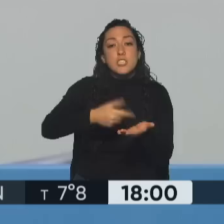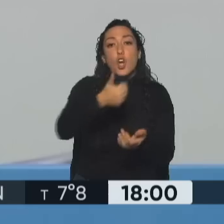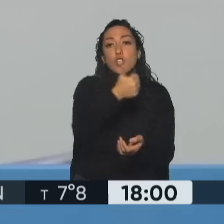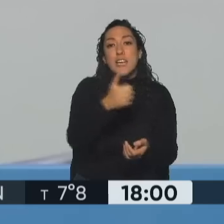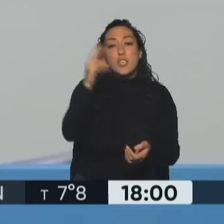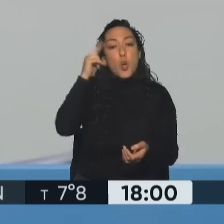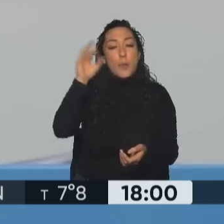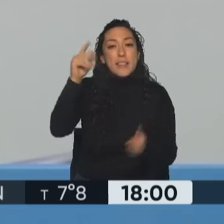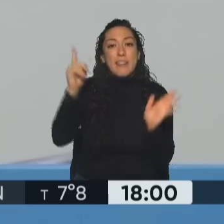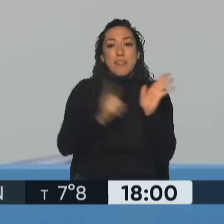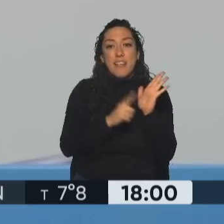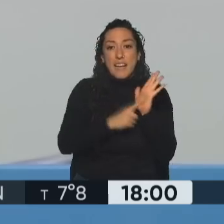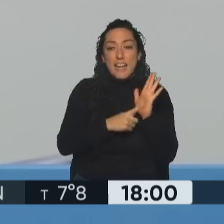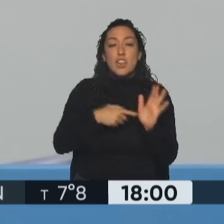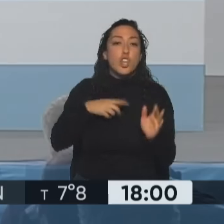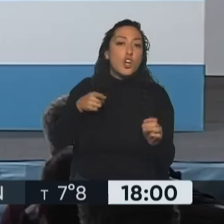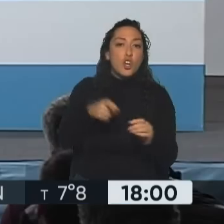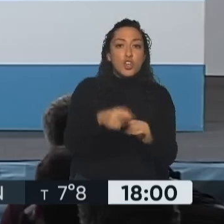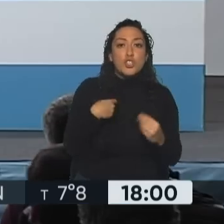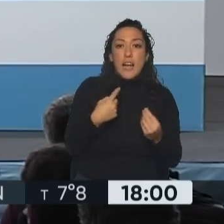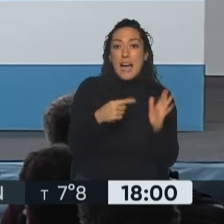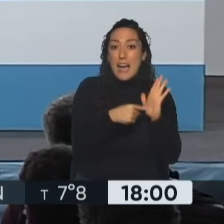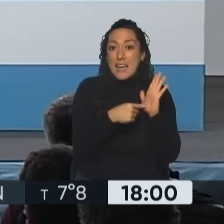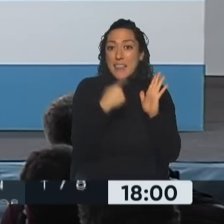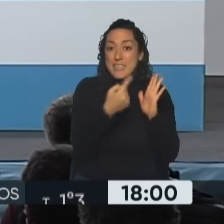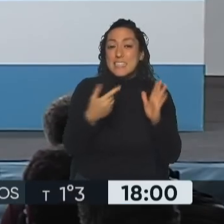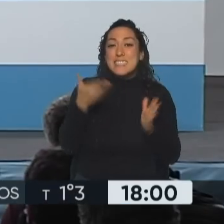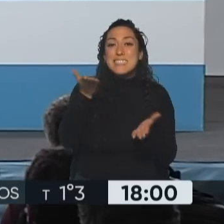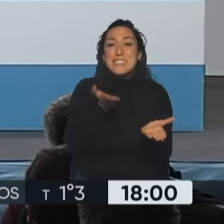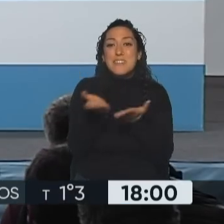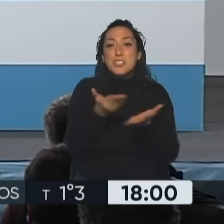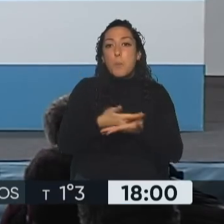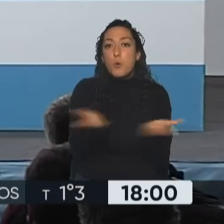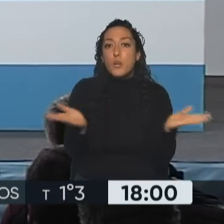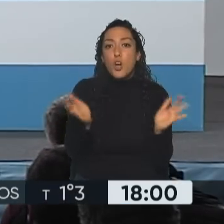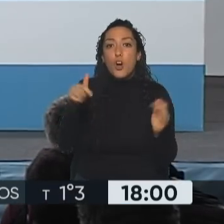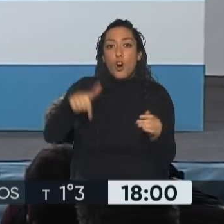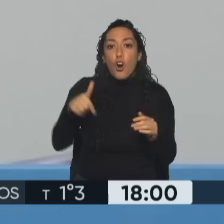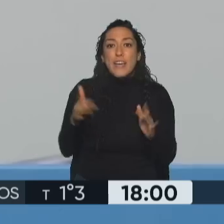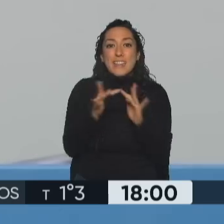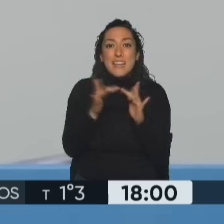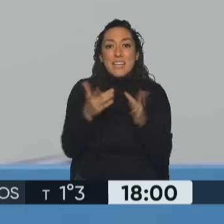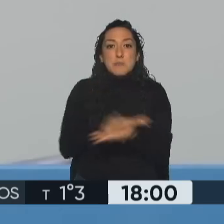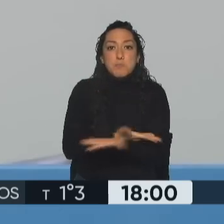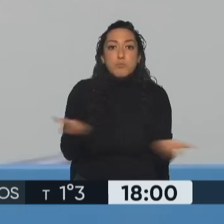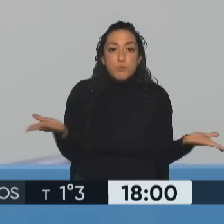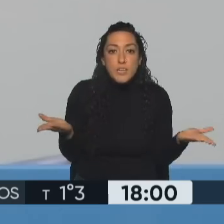690 del Poder Ejecutivo, que establecía que es un servicio público. Hoy internet es un servicio público.